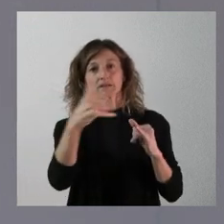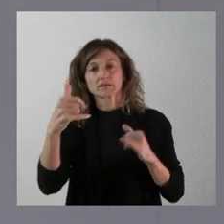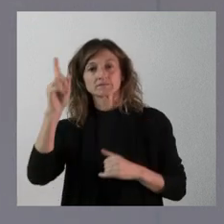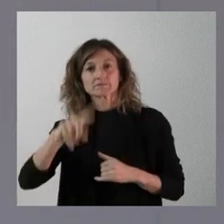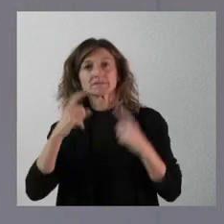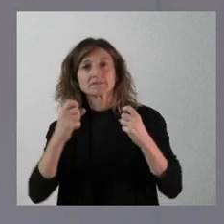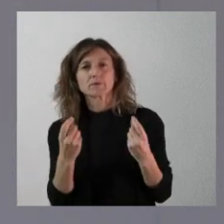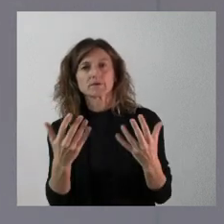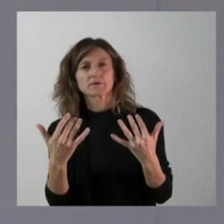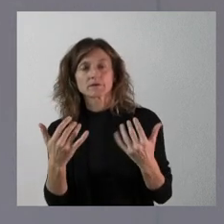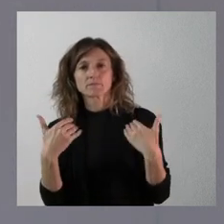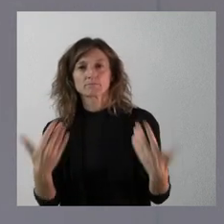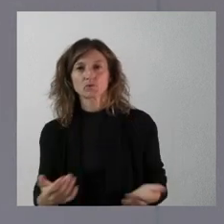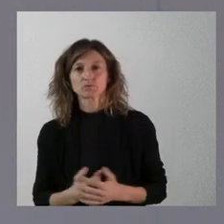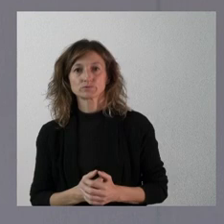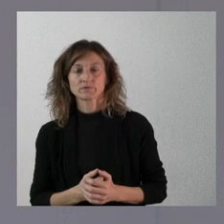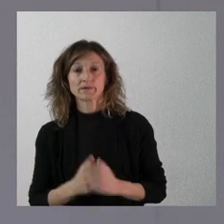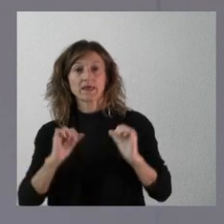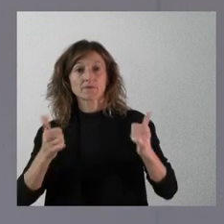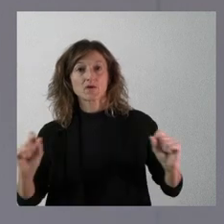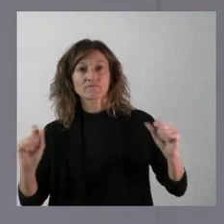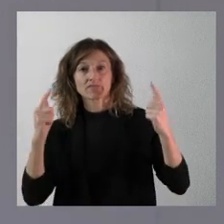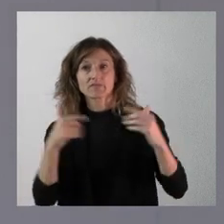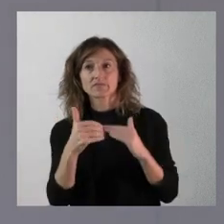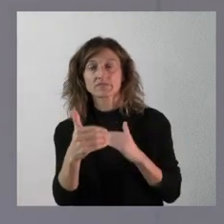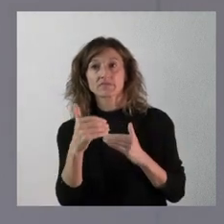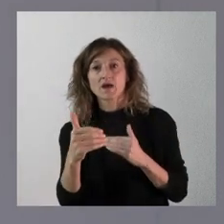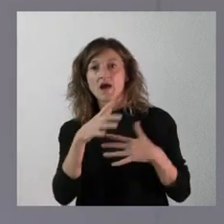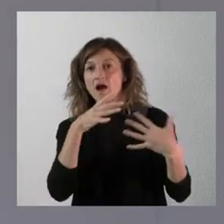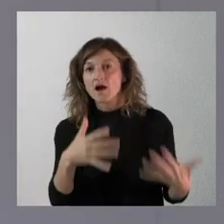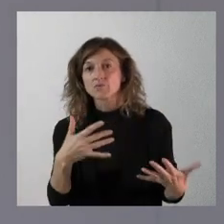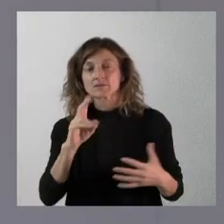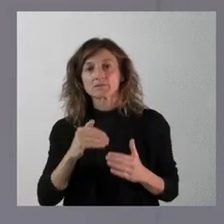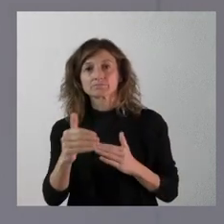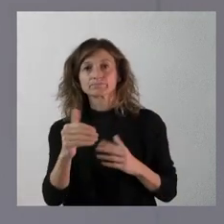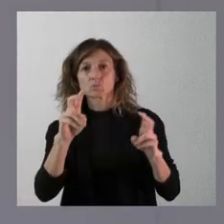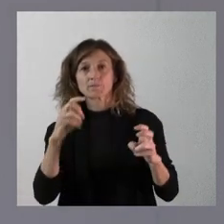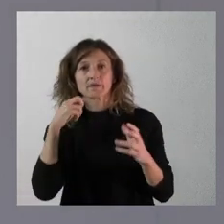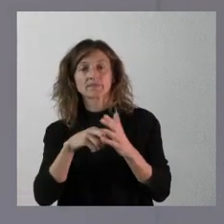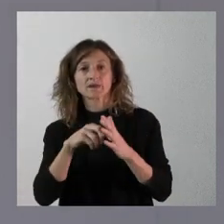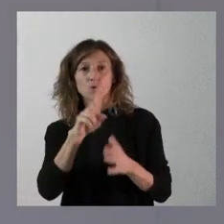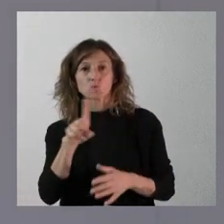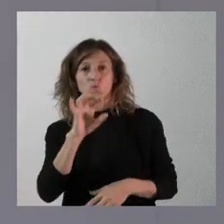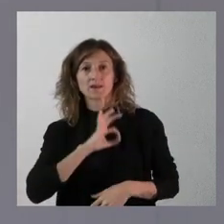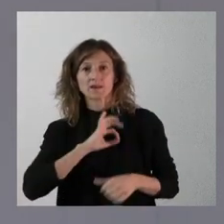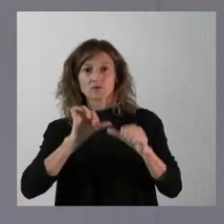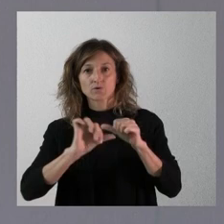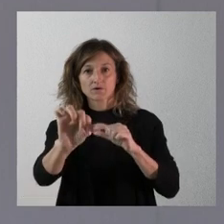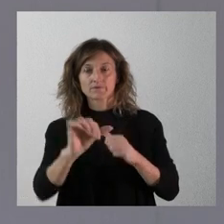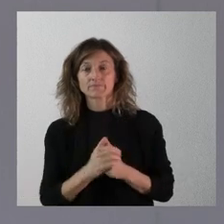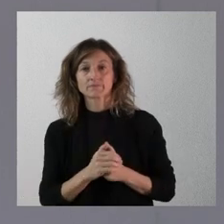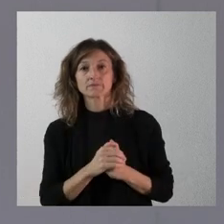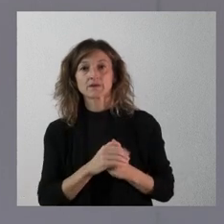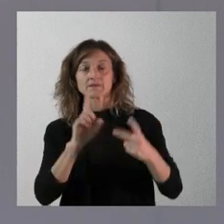sea lo antes posible para que esto pueda entrar en vigor no solamente para las actuales sino para las nuevas a partir del día 1 de enero en segundo lugar cómo